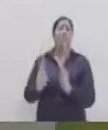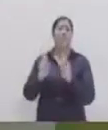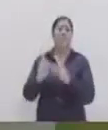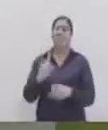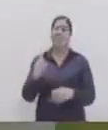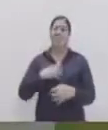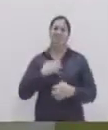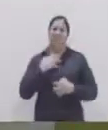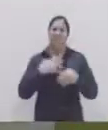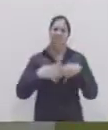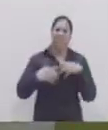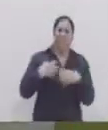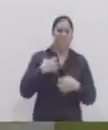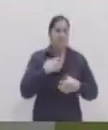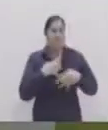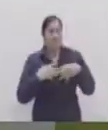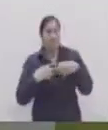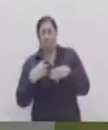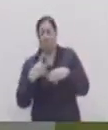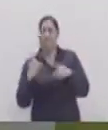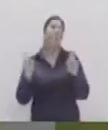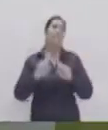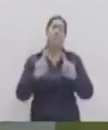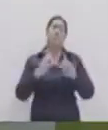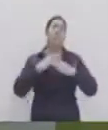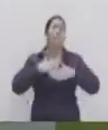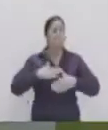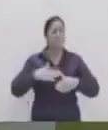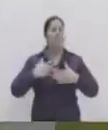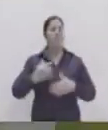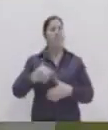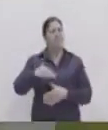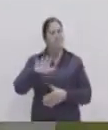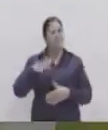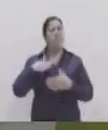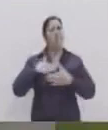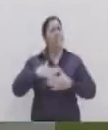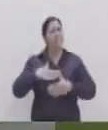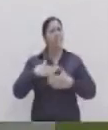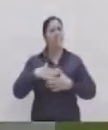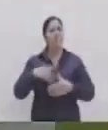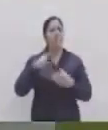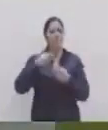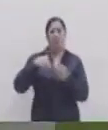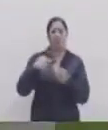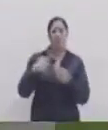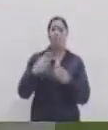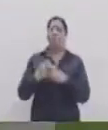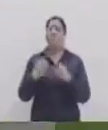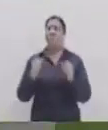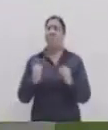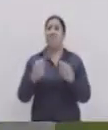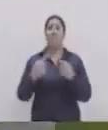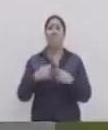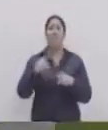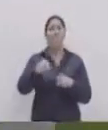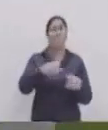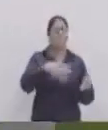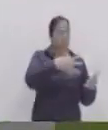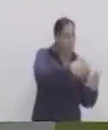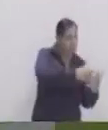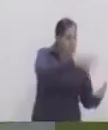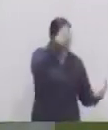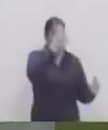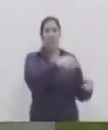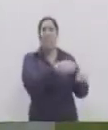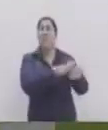mantener rencores, ¿verdad? O a veces en familia que me hiciste eso, y deberíamos de aprender mucho de los niños. Los niños